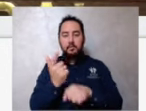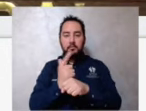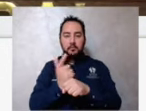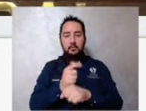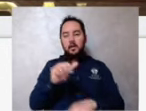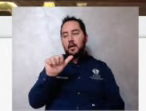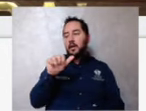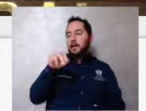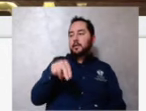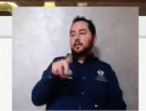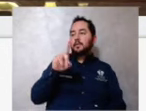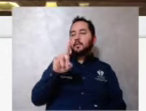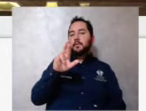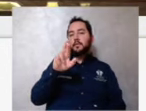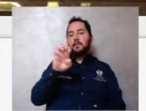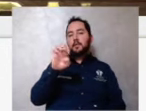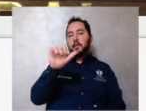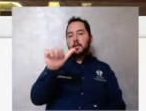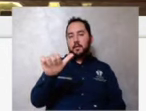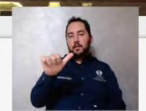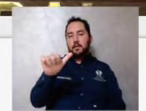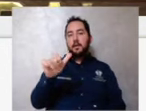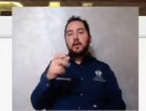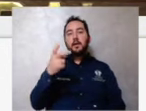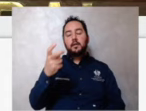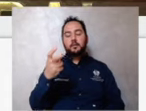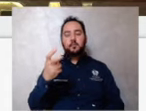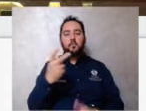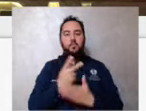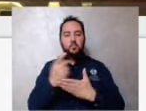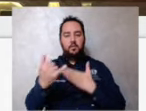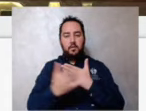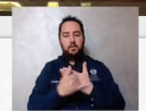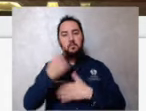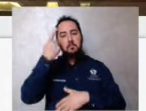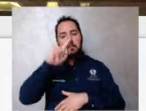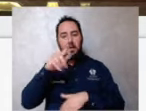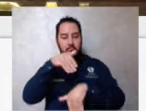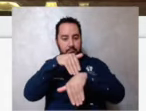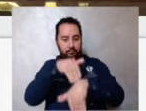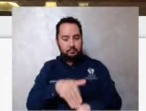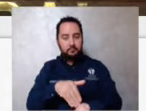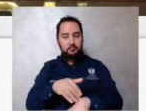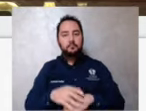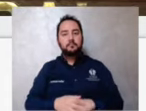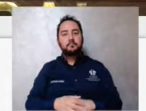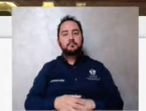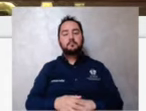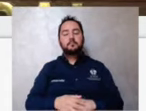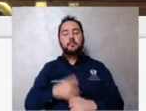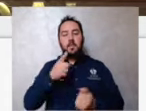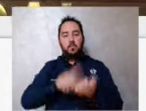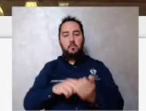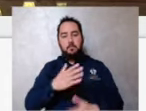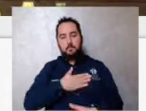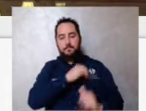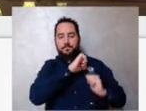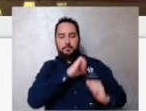Andrea Hernández Castillo de cuenta del proyecto relativo al cumplimiento de la resolución antirreferida que propone la ponencia a mi